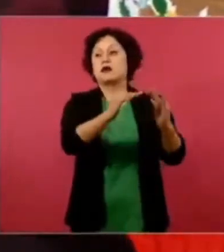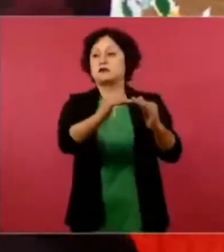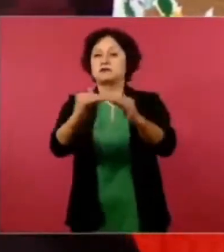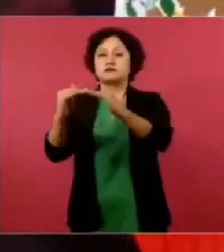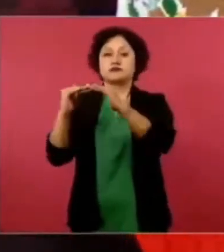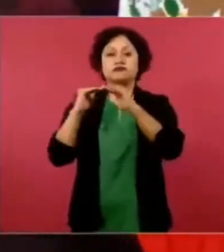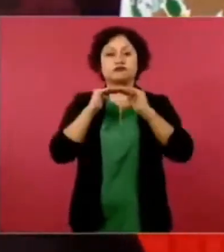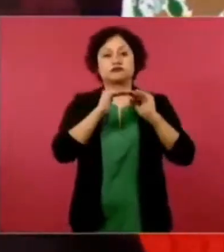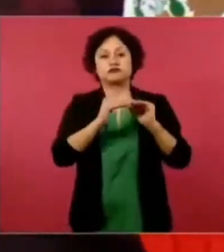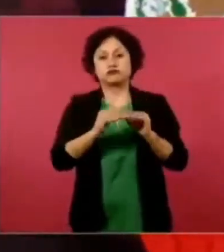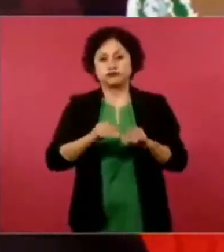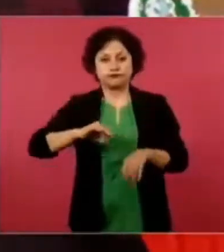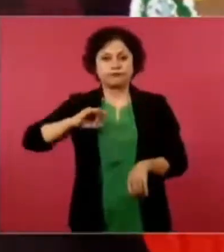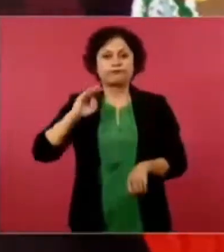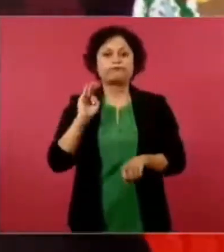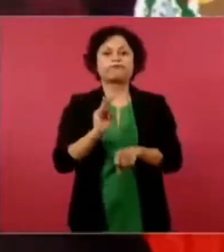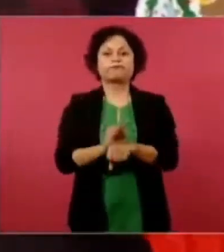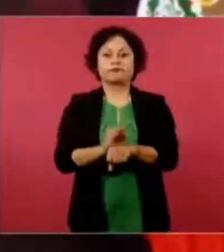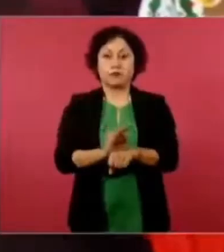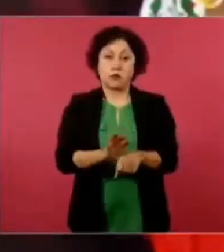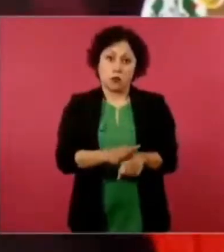porque eso está en el fondo también.